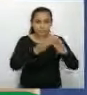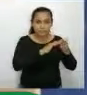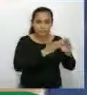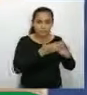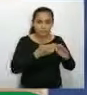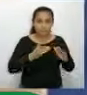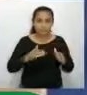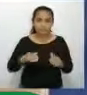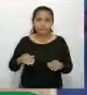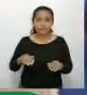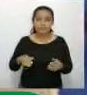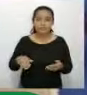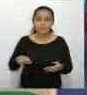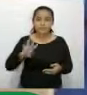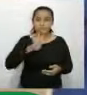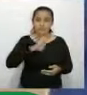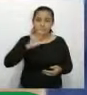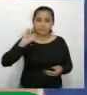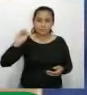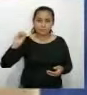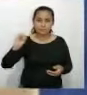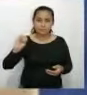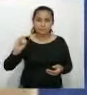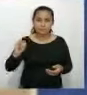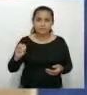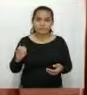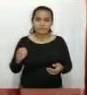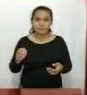Hemos atendido más de 40 casos.